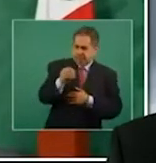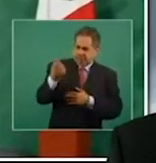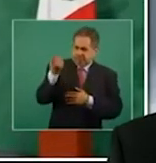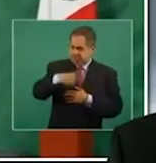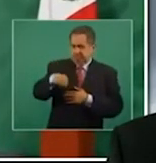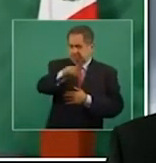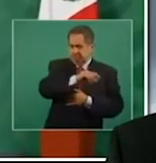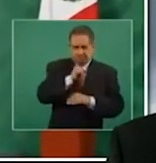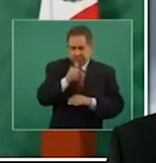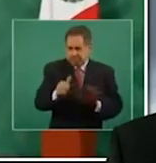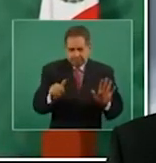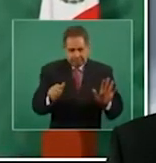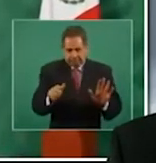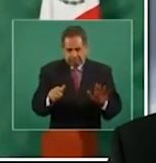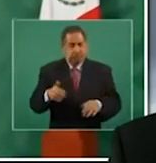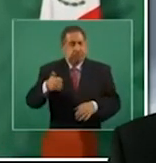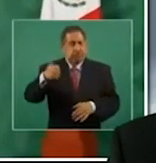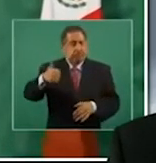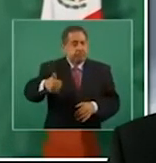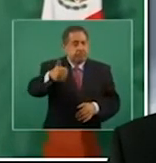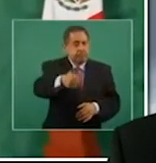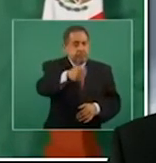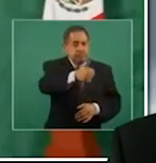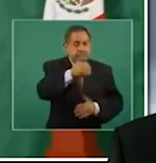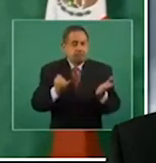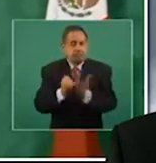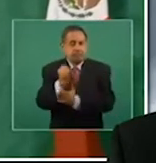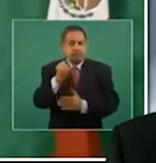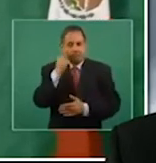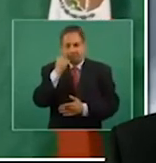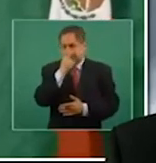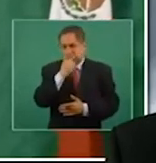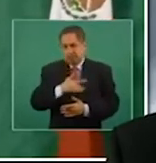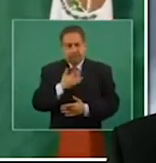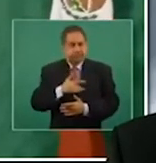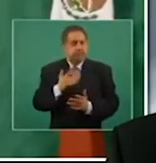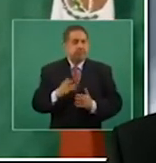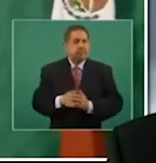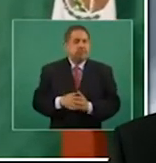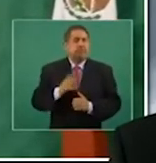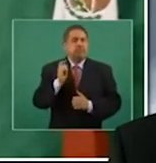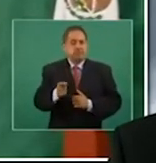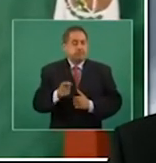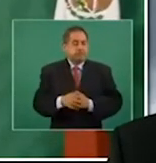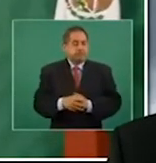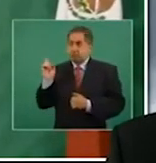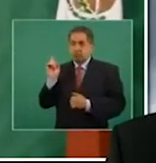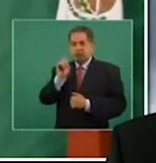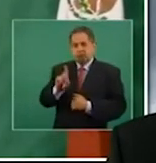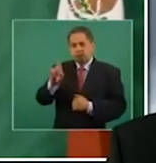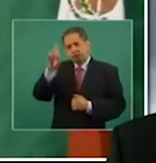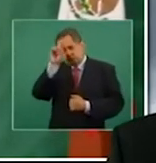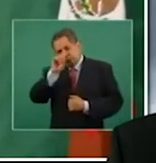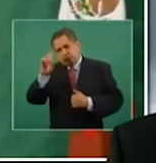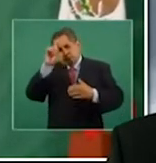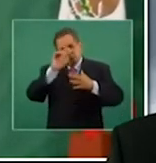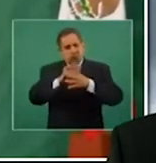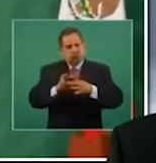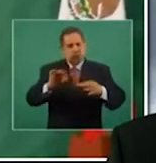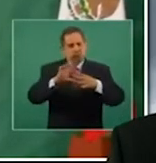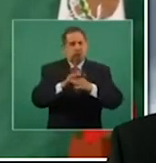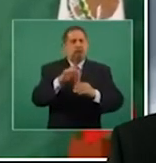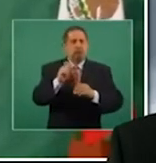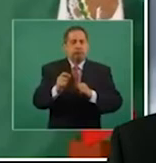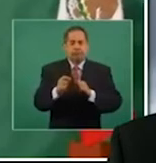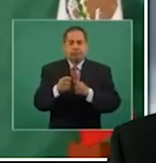país el creciente número de muertes por cobit 19 y luego de el haber padecido la enfermedad si su